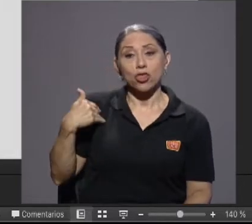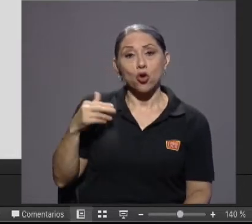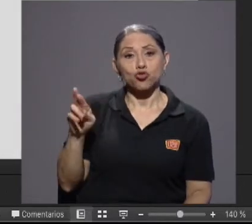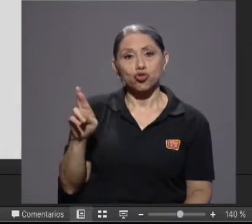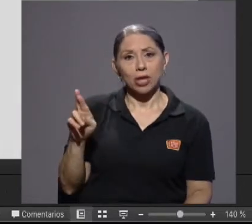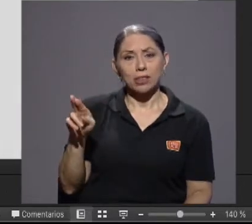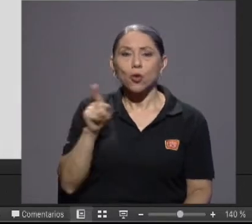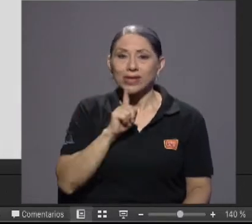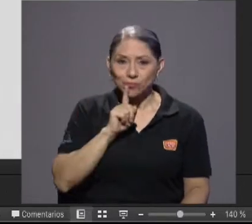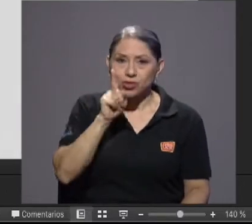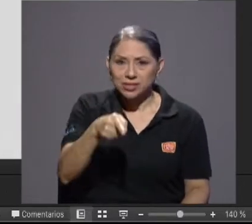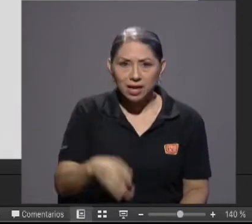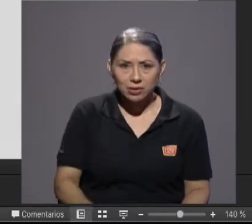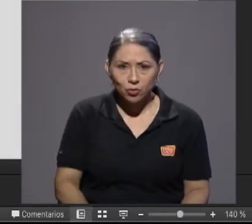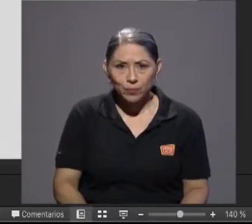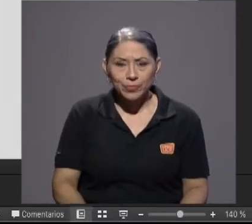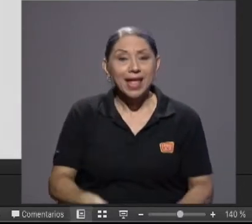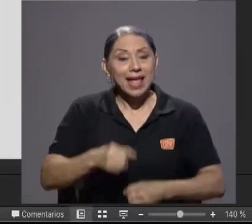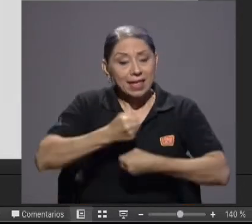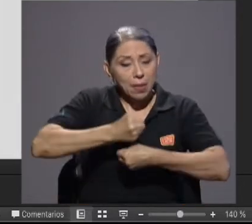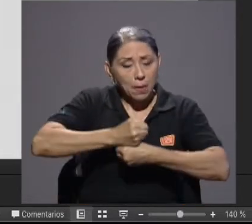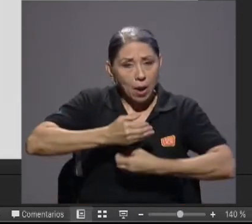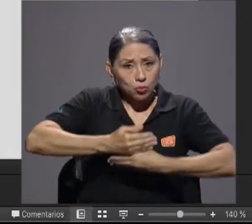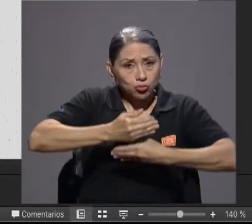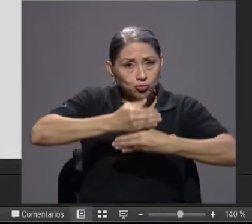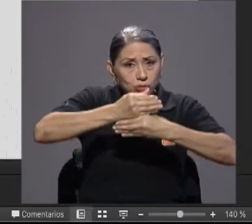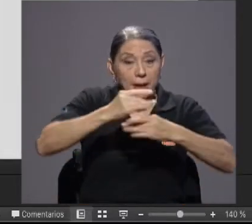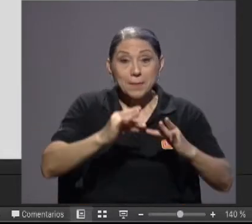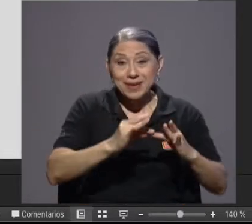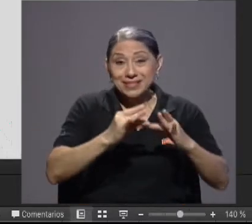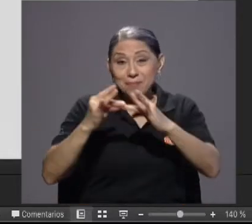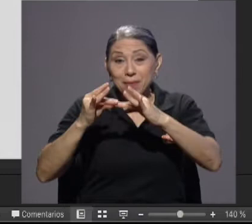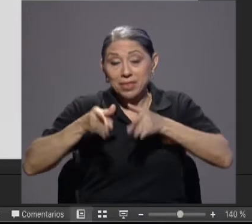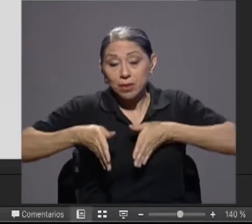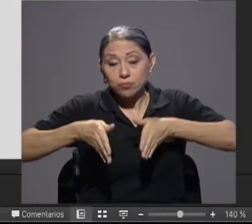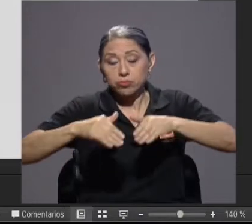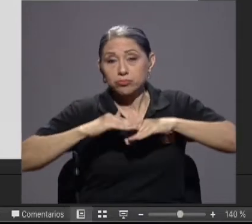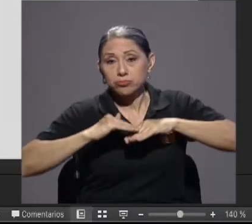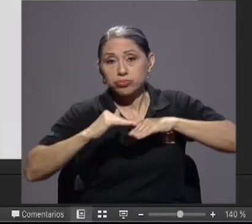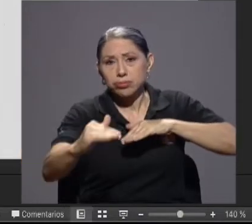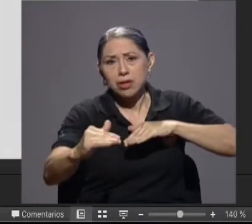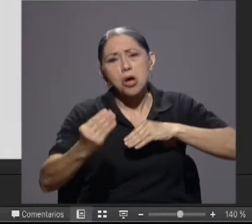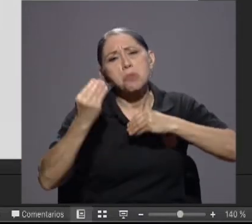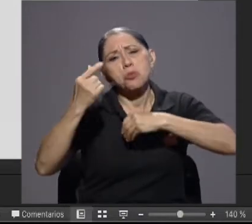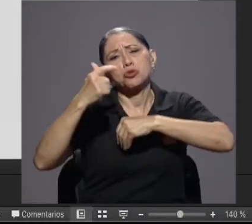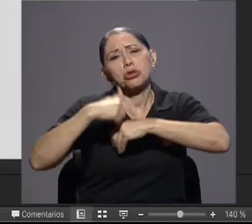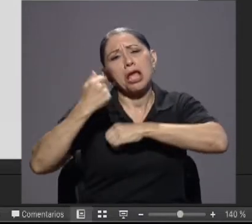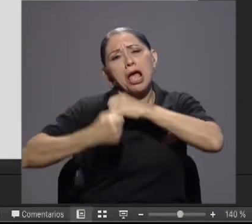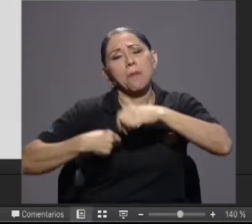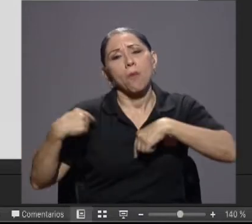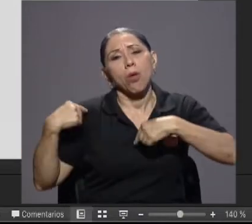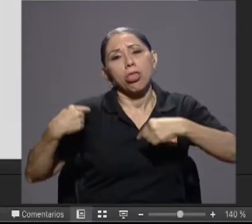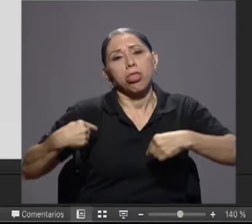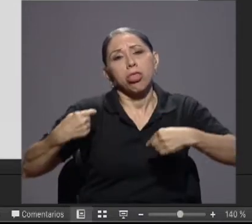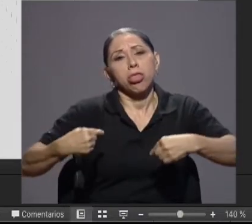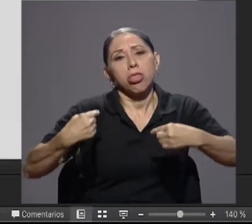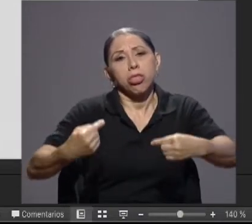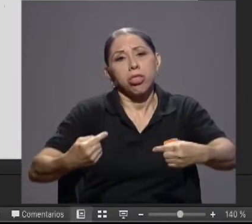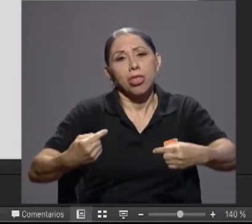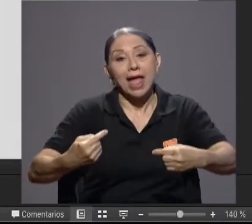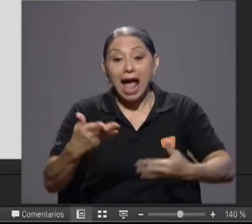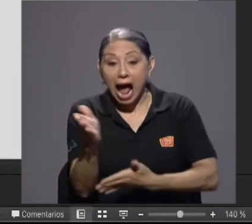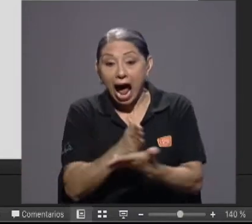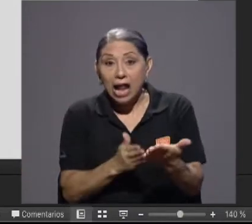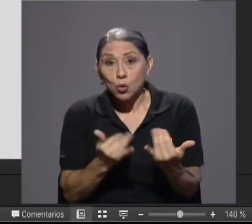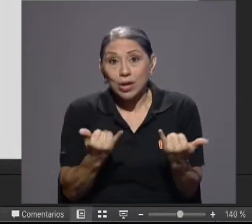cierto. Las obras y en particular las de infraestructura de transporte toman mucho tiempo. Es decir, aquello que no se esté gestionando en este